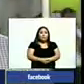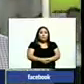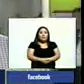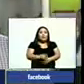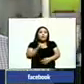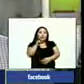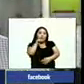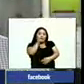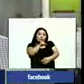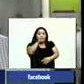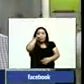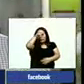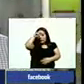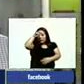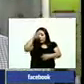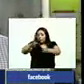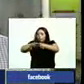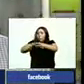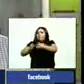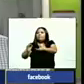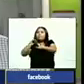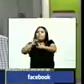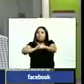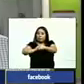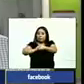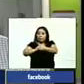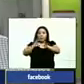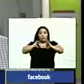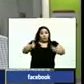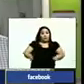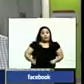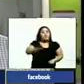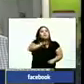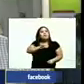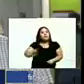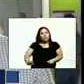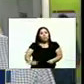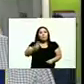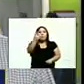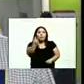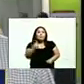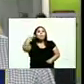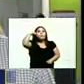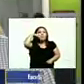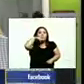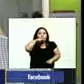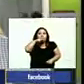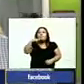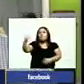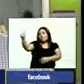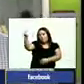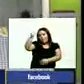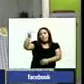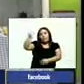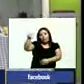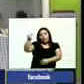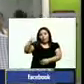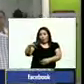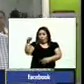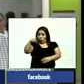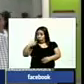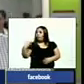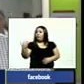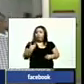Este es el trabajo en equipo que el gobierno de El Salvador, del presidente Nayib Bukele, nos ha inculcado y estamos con el